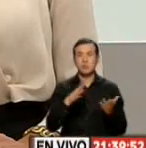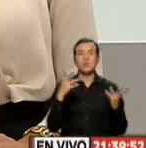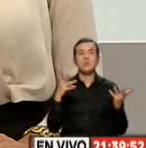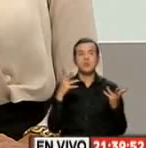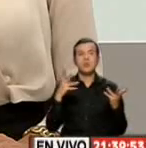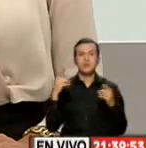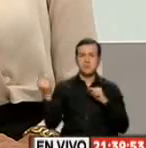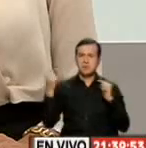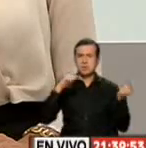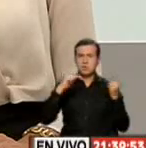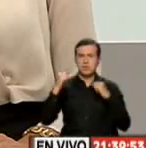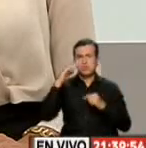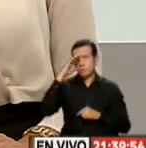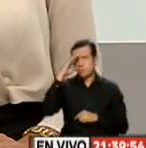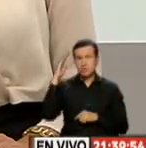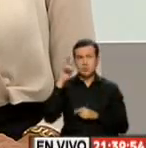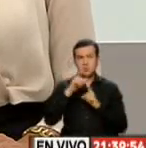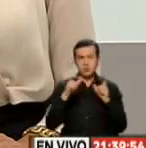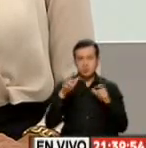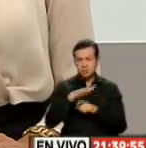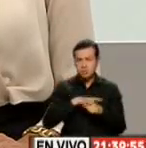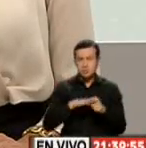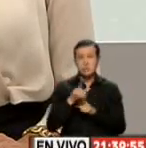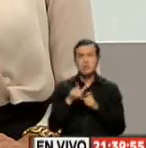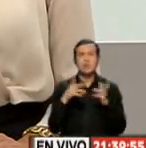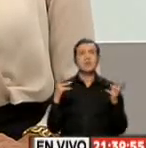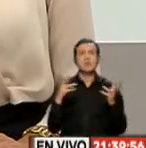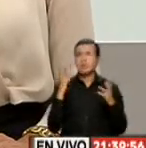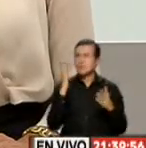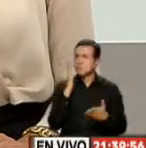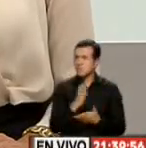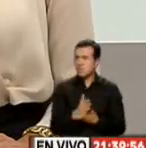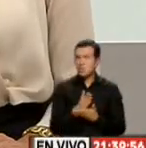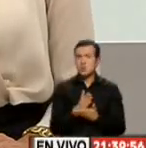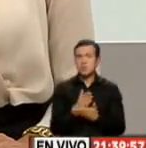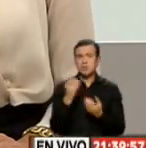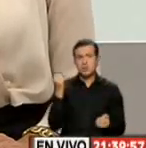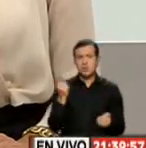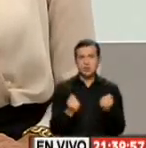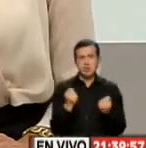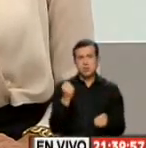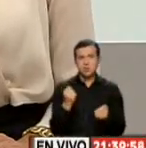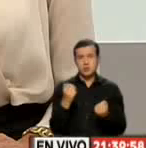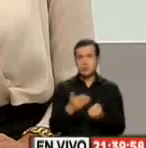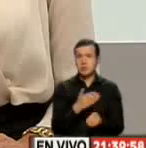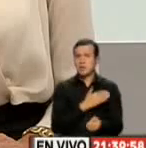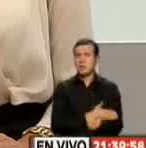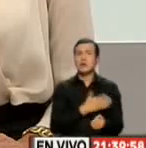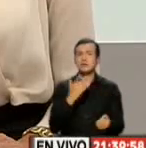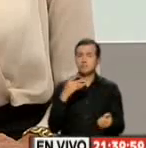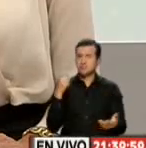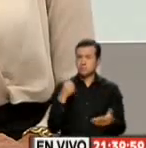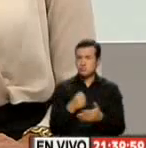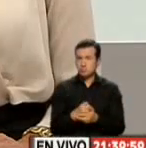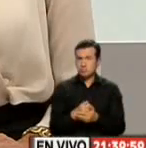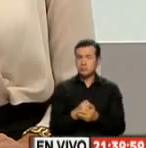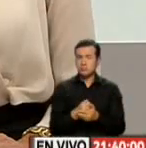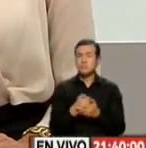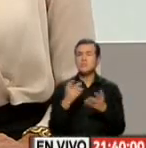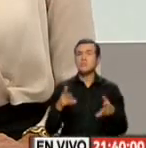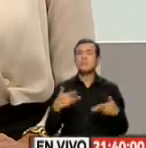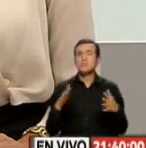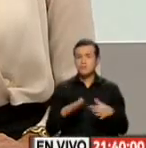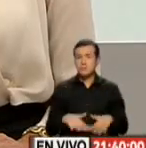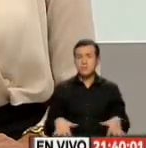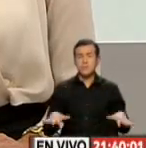de un enfrentamiento entre policías y ciudadanos, quienes buscaban impedir que se lleven un vehículo que minutos antes sufrió un accidente. El hecho se